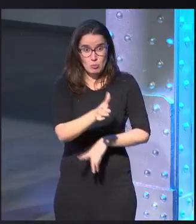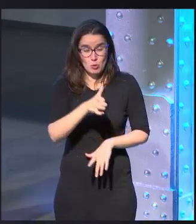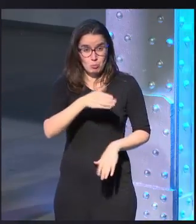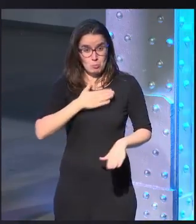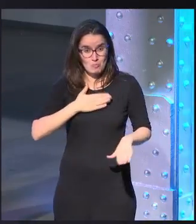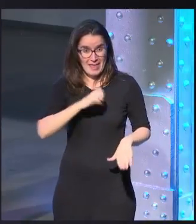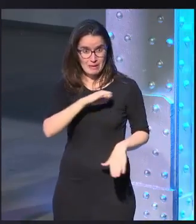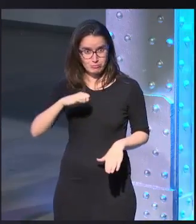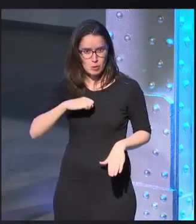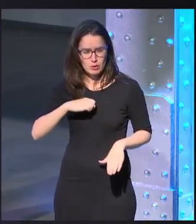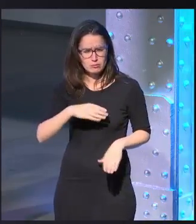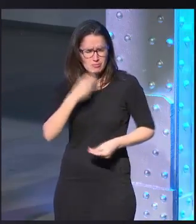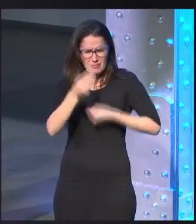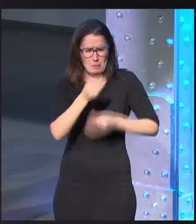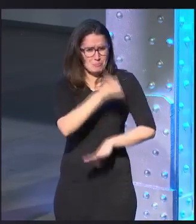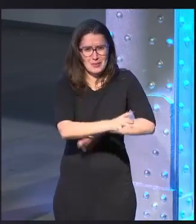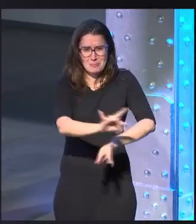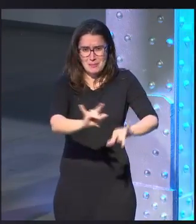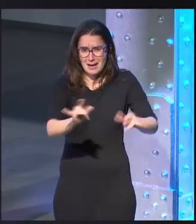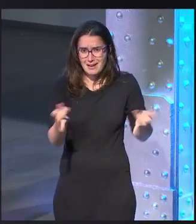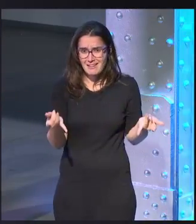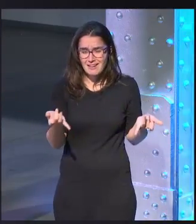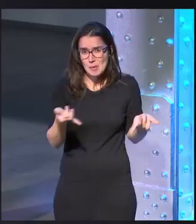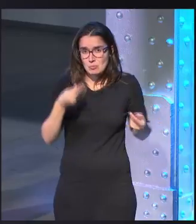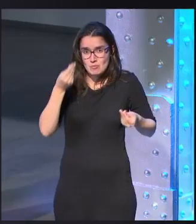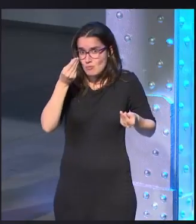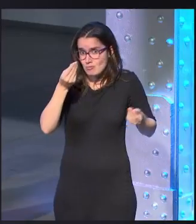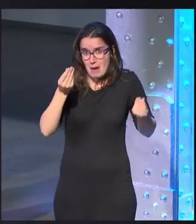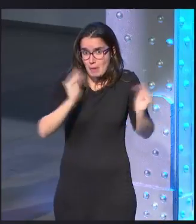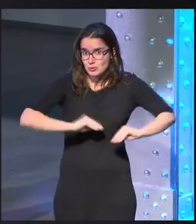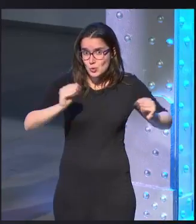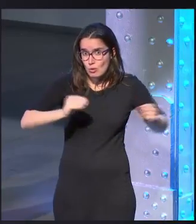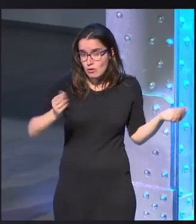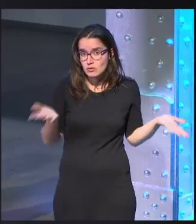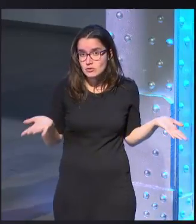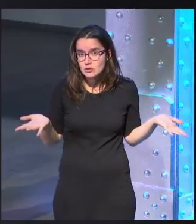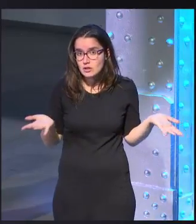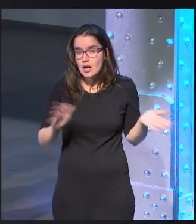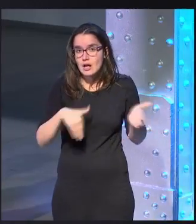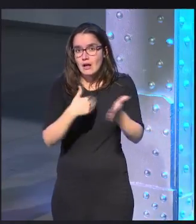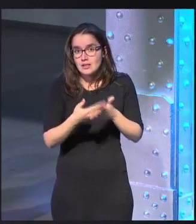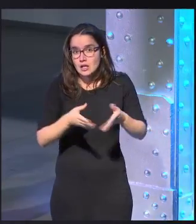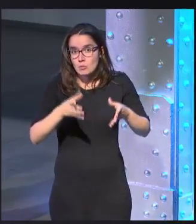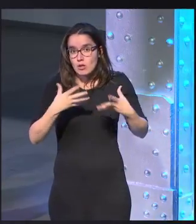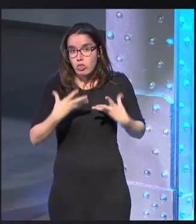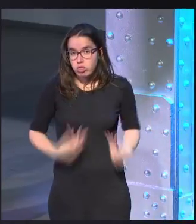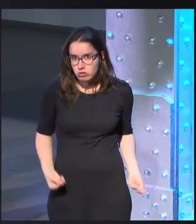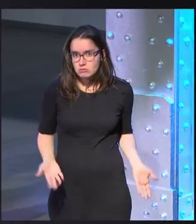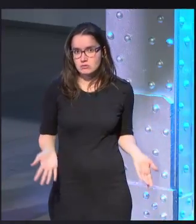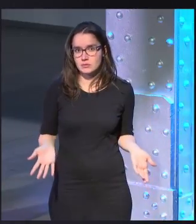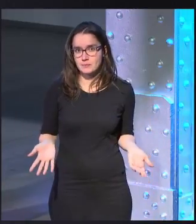hace unos 20 años, porque me parecía una cosa completamente inútil y que no llevaba a ningún lugar más que a la decepción y a la